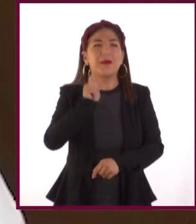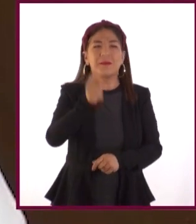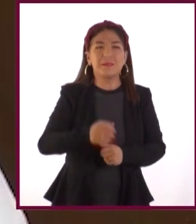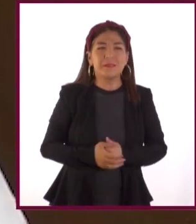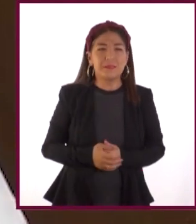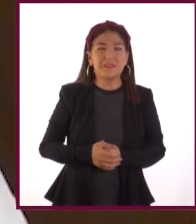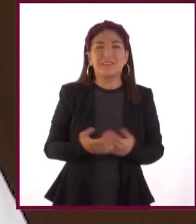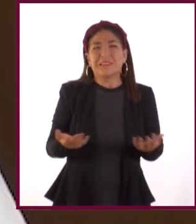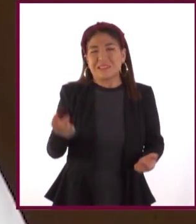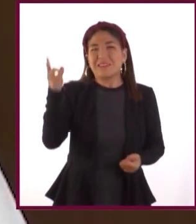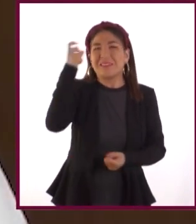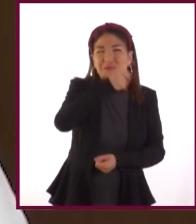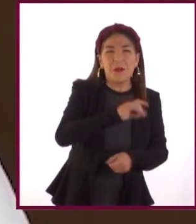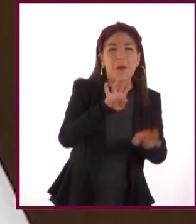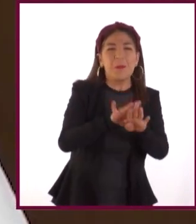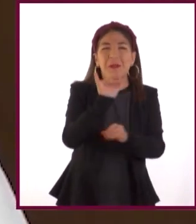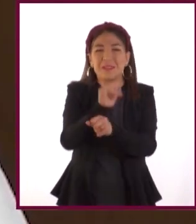transforma. ¿Pero cómo es esto?